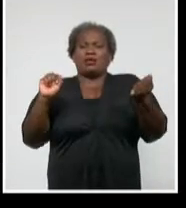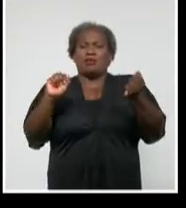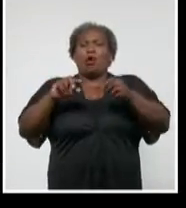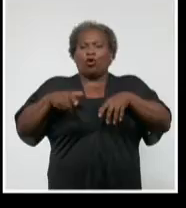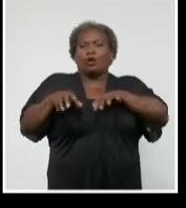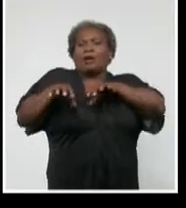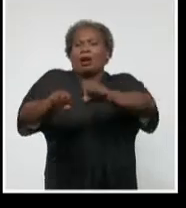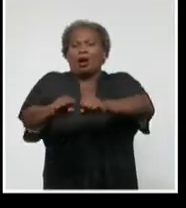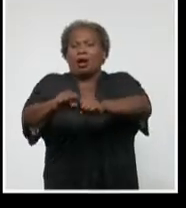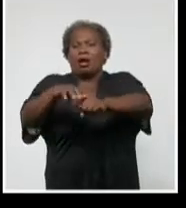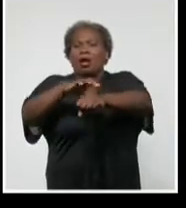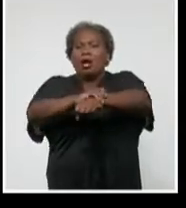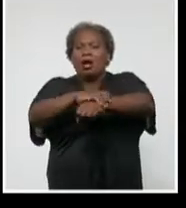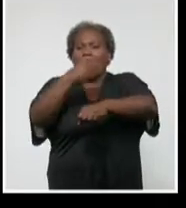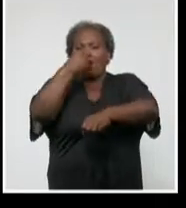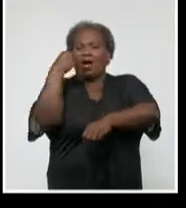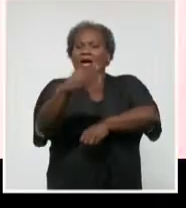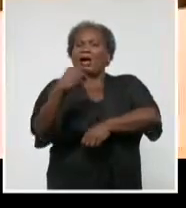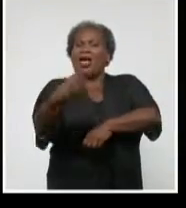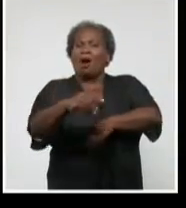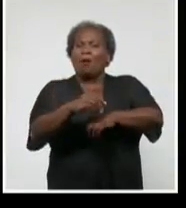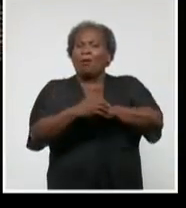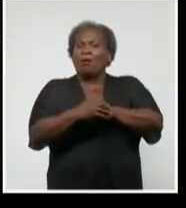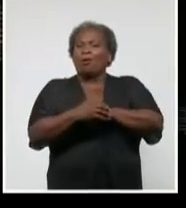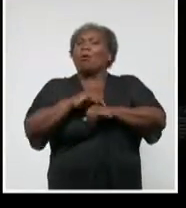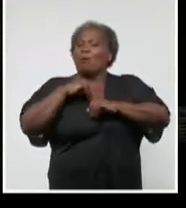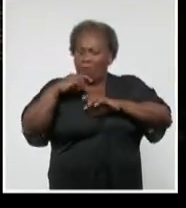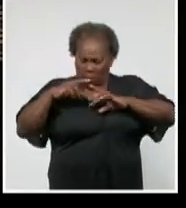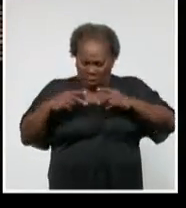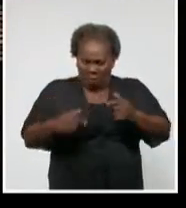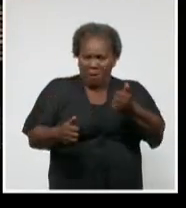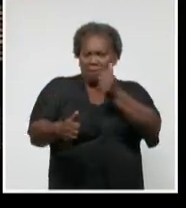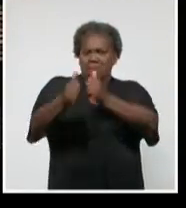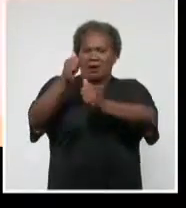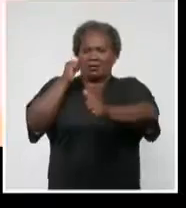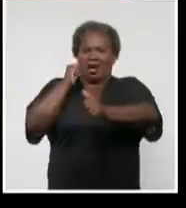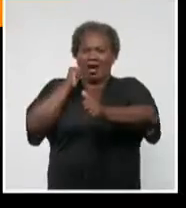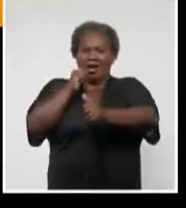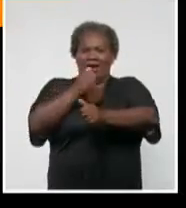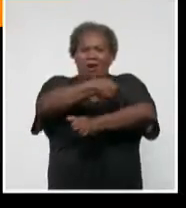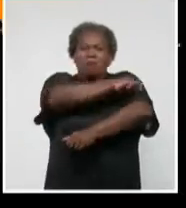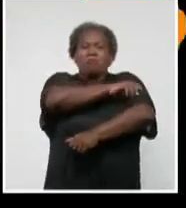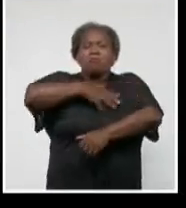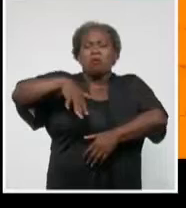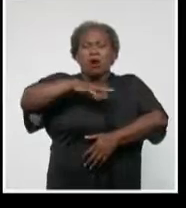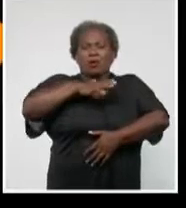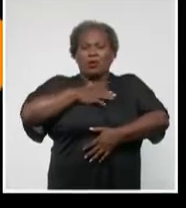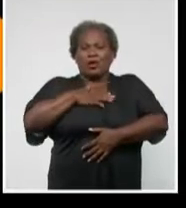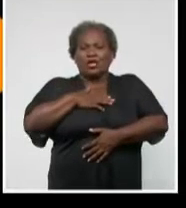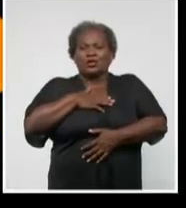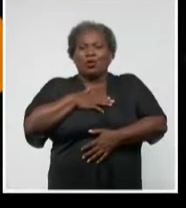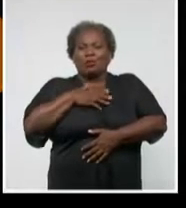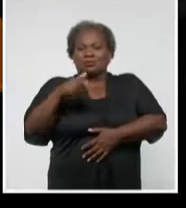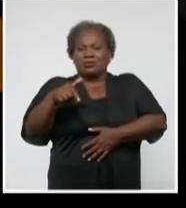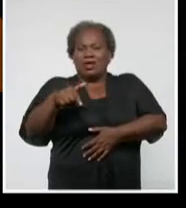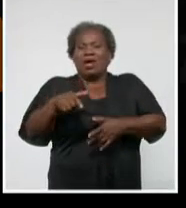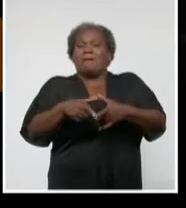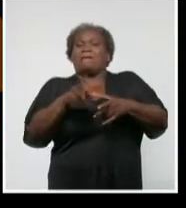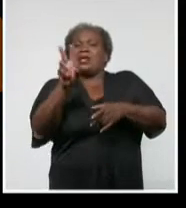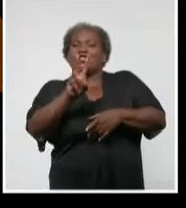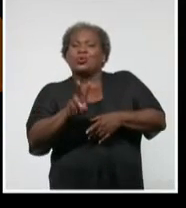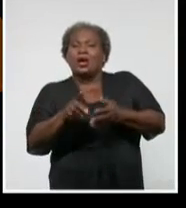colonizarnos. Eso es lo que quisieran, volver a transformar a estos pueblos nuestros, como Nicaragua,